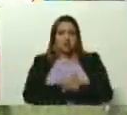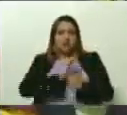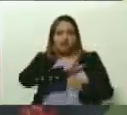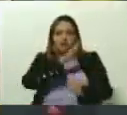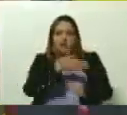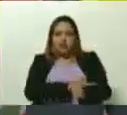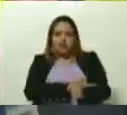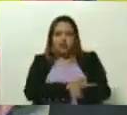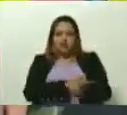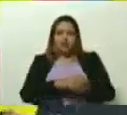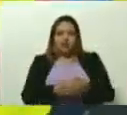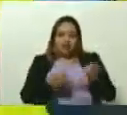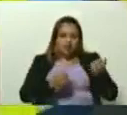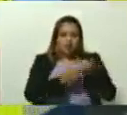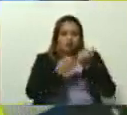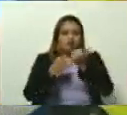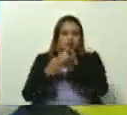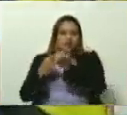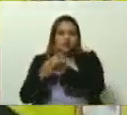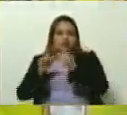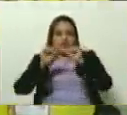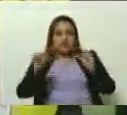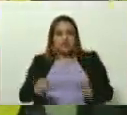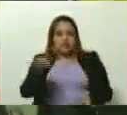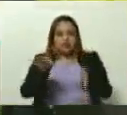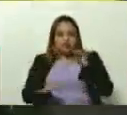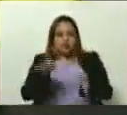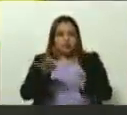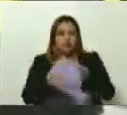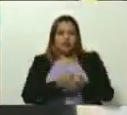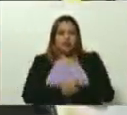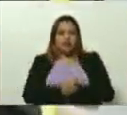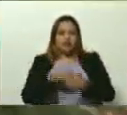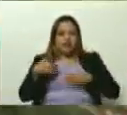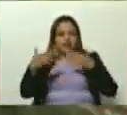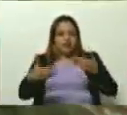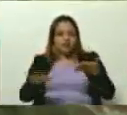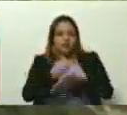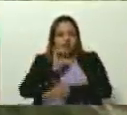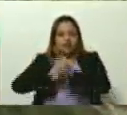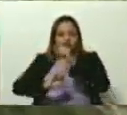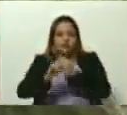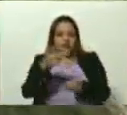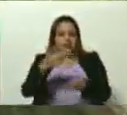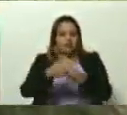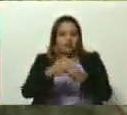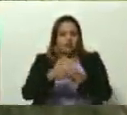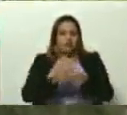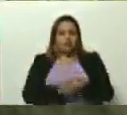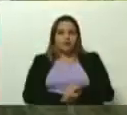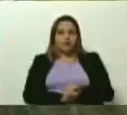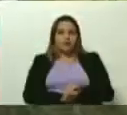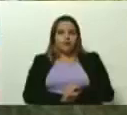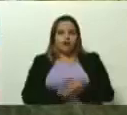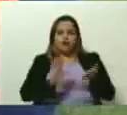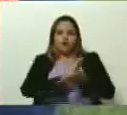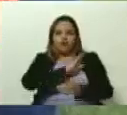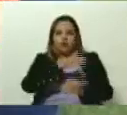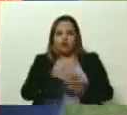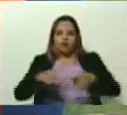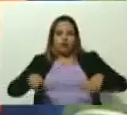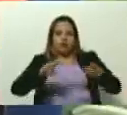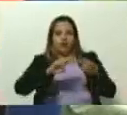fortalecer, consolidar el sistema de justicia y avanzar en la lucha contra el delito a través del fortalecimiento de los Cuadrantes